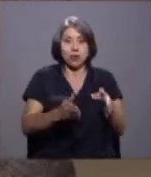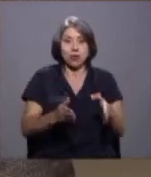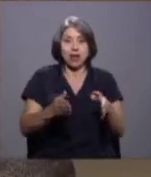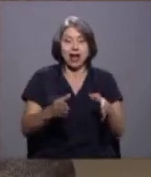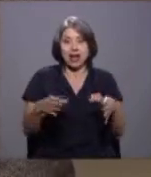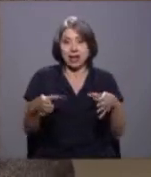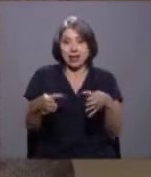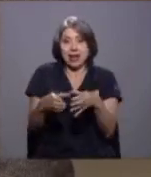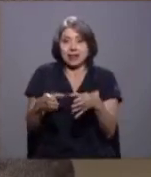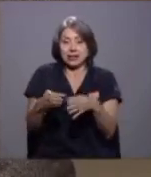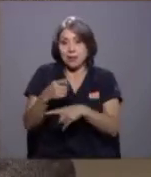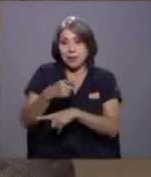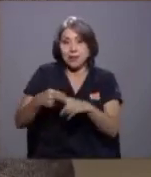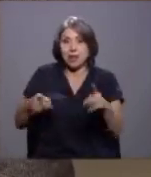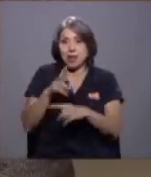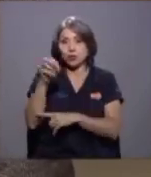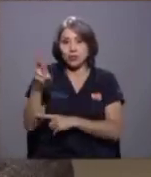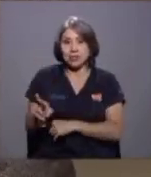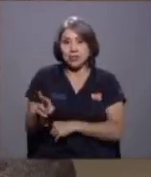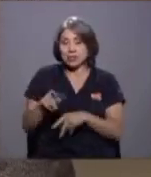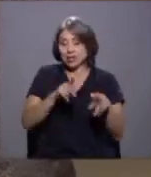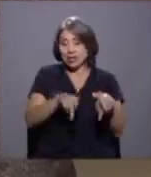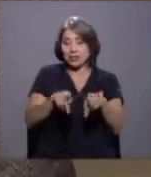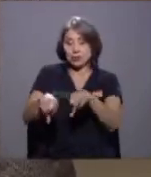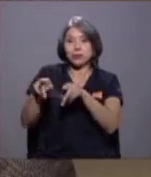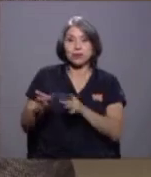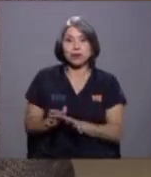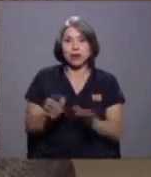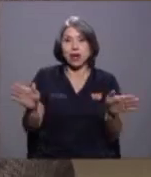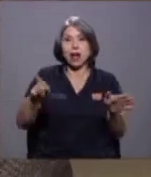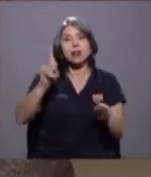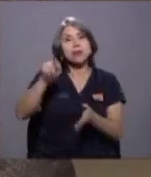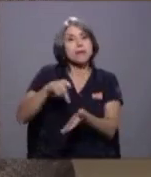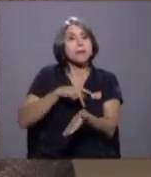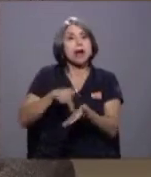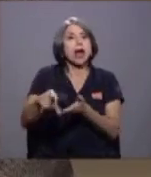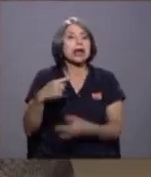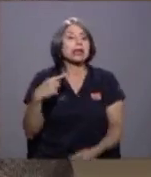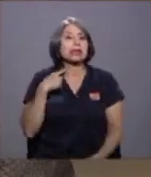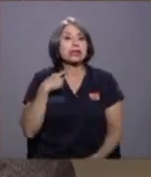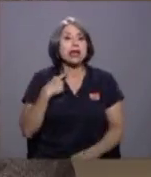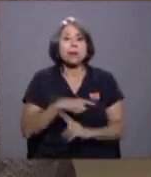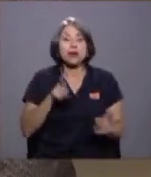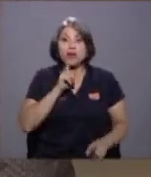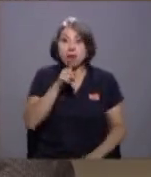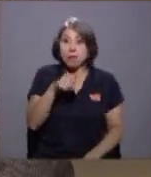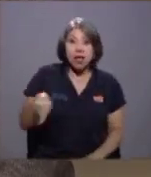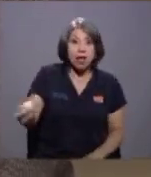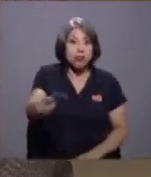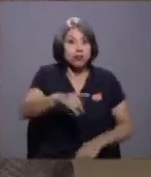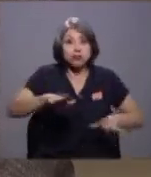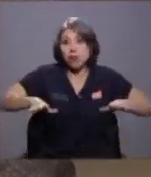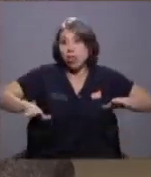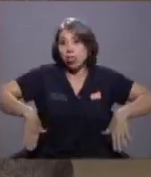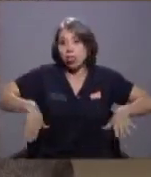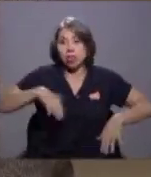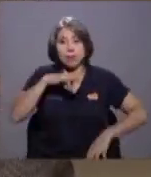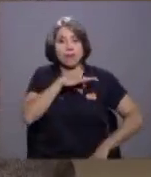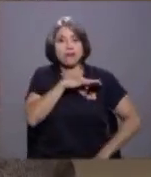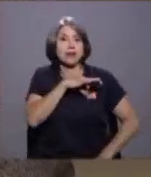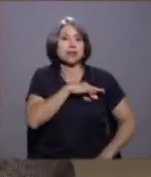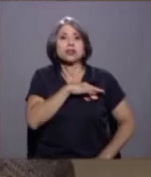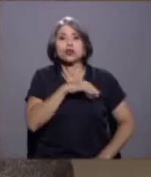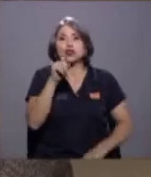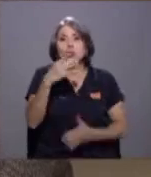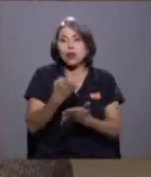ciudadanos en general, los estamos haciendo pagar una cuenta altísima sin que perciban hoy los beneficios de